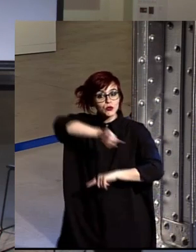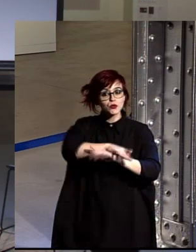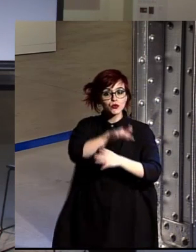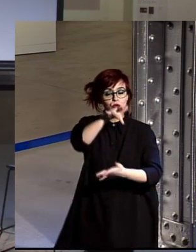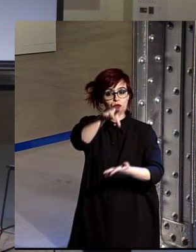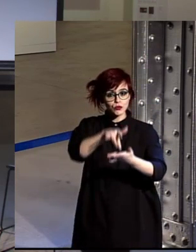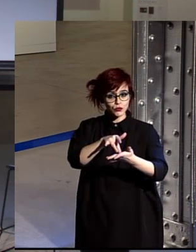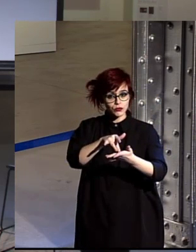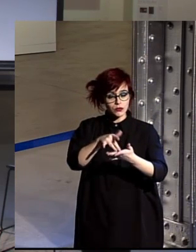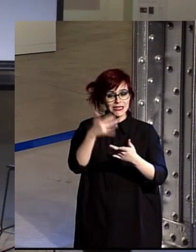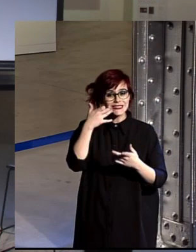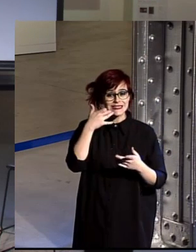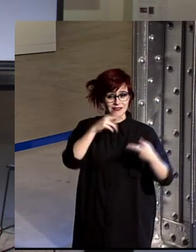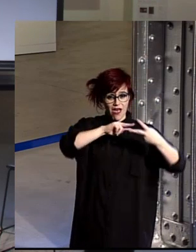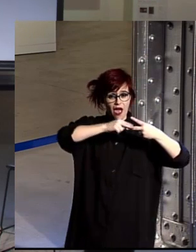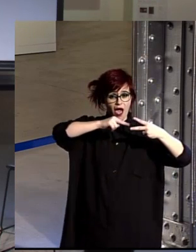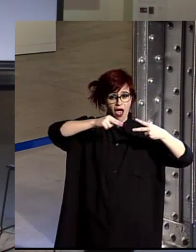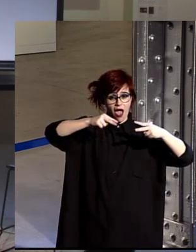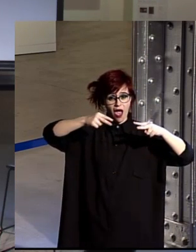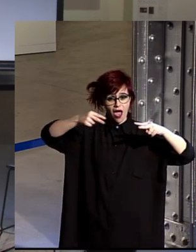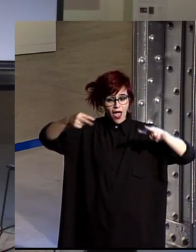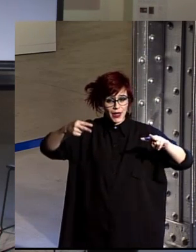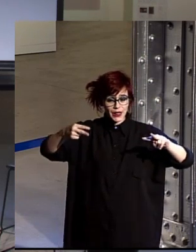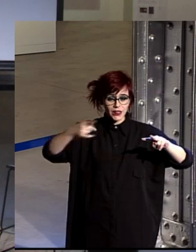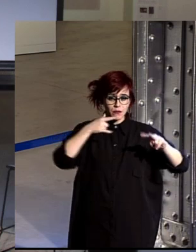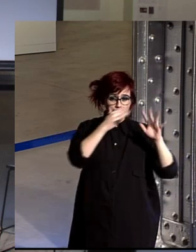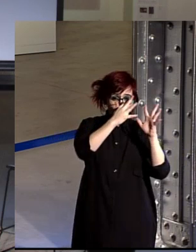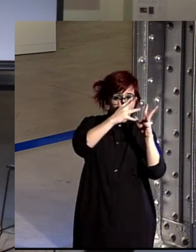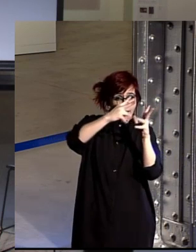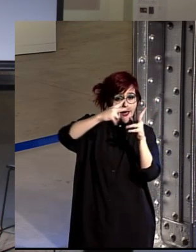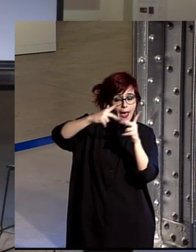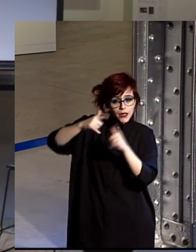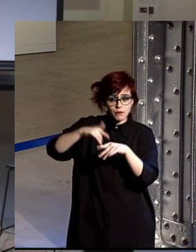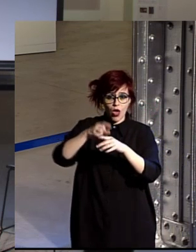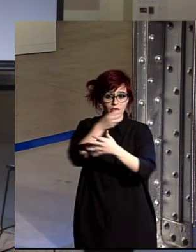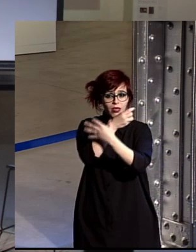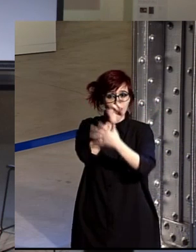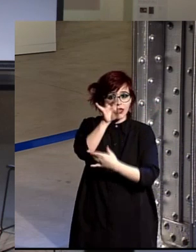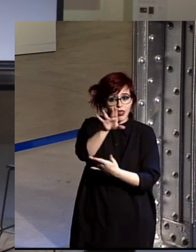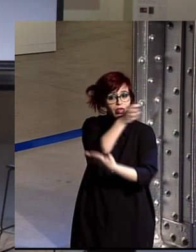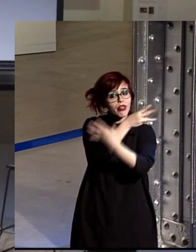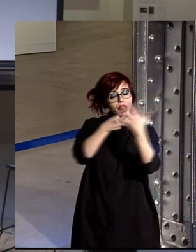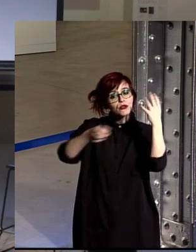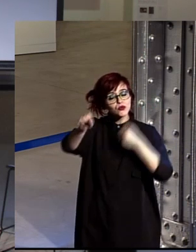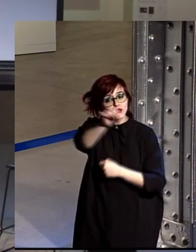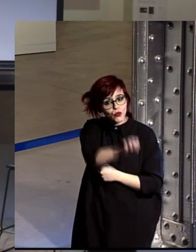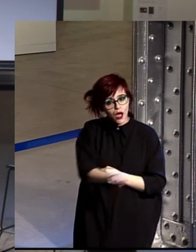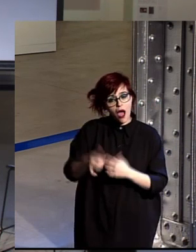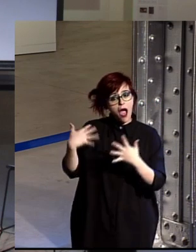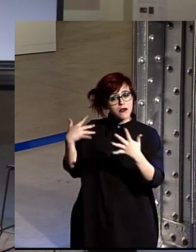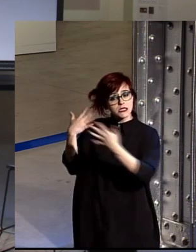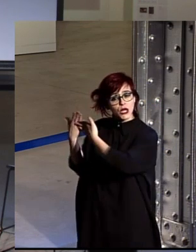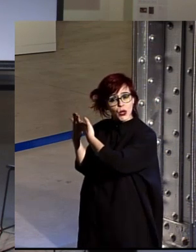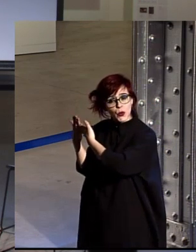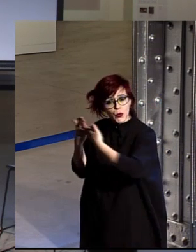se están secuenciando genomas completos, y esto es algo que lleva produciéndose 15, 18 años, pues lo que se está viendo es que gran parte de